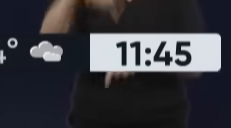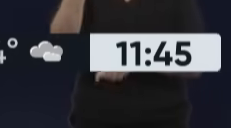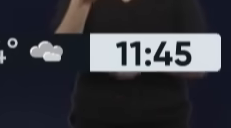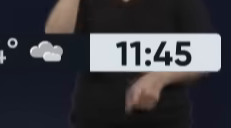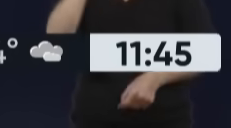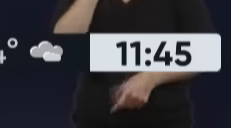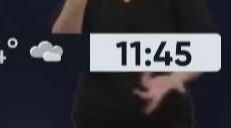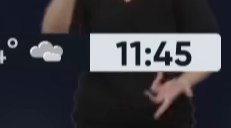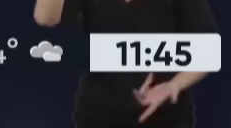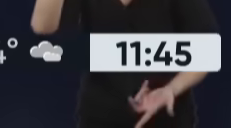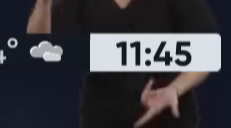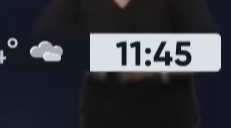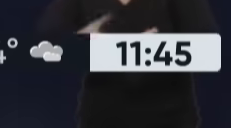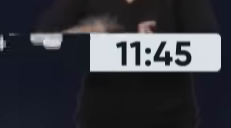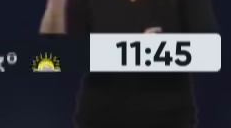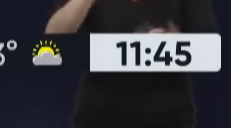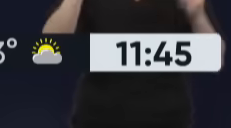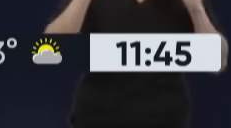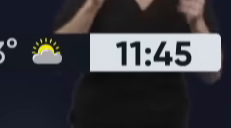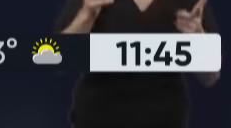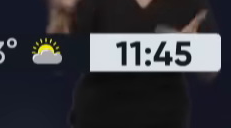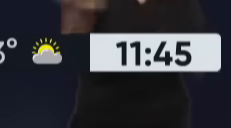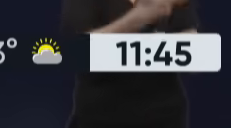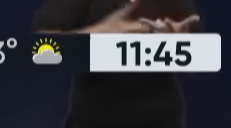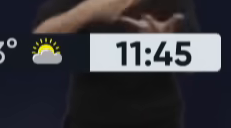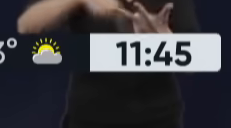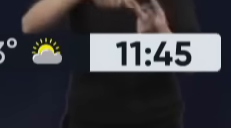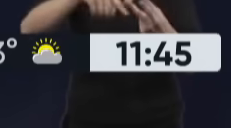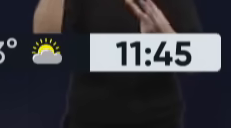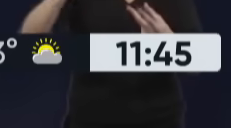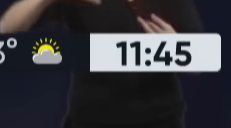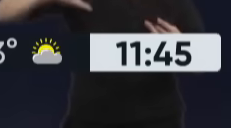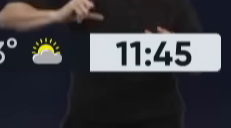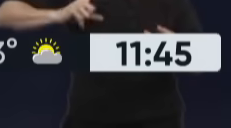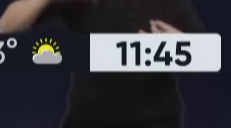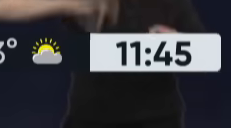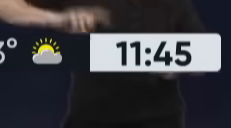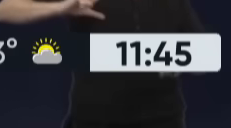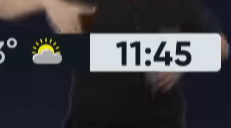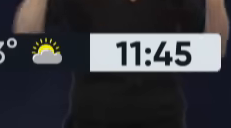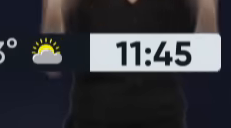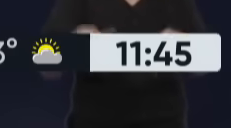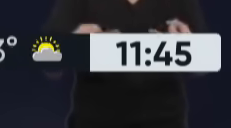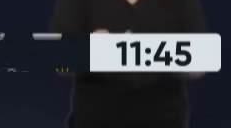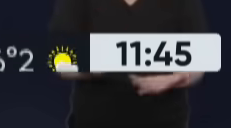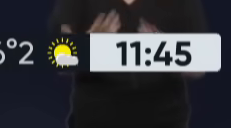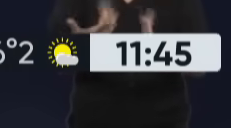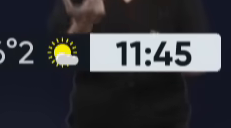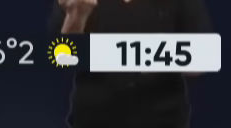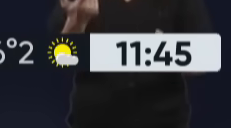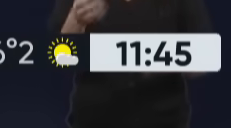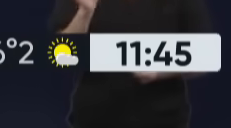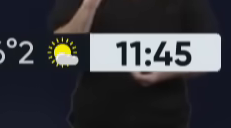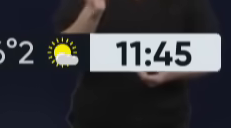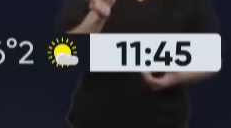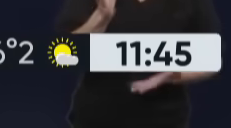un policía o como bien puede ser un docente, pero detrás de esto siempre ocurre que algún vivo quiere